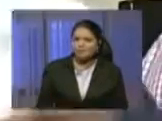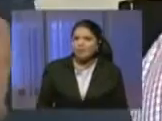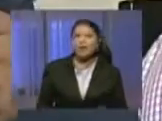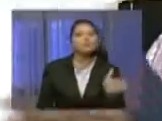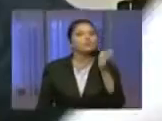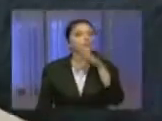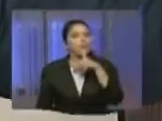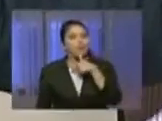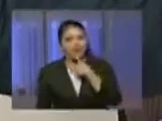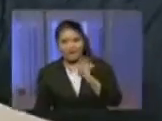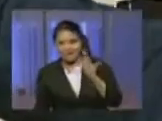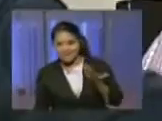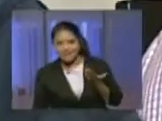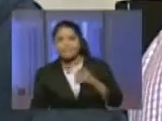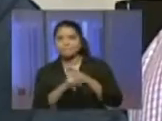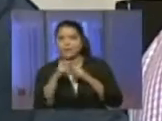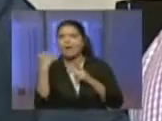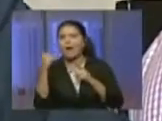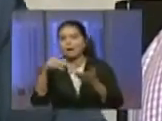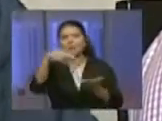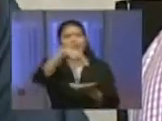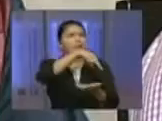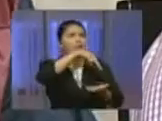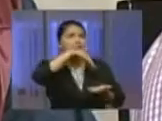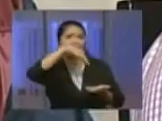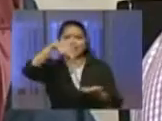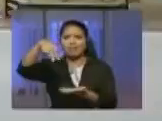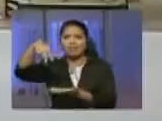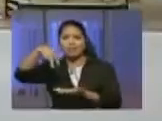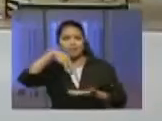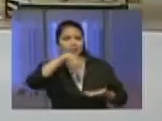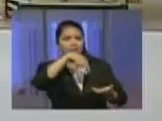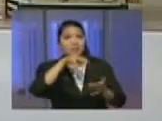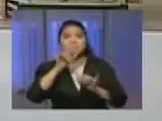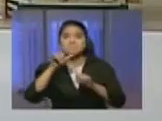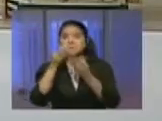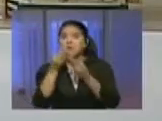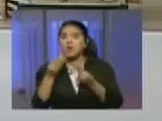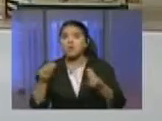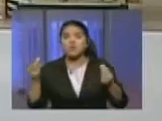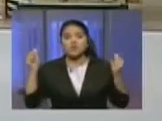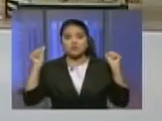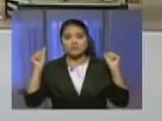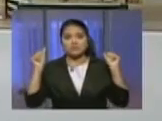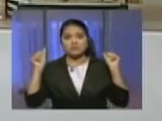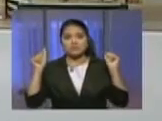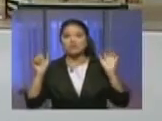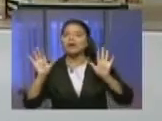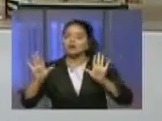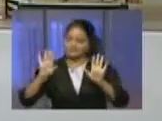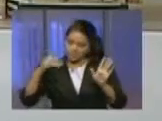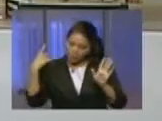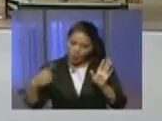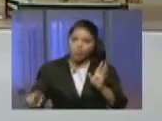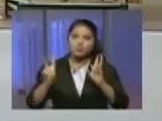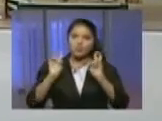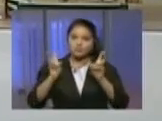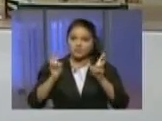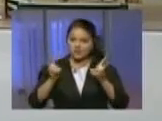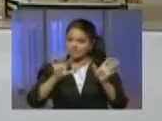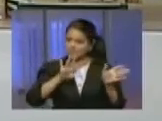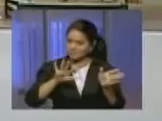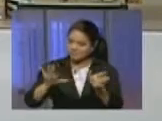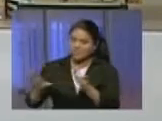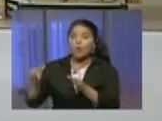ahí tú sabes divagando por ahí por eso la que se autodisolvió seguro esa misma Mira ese es otro tema para eso yo invité a mi